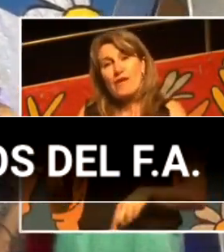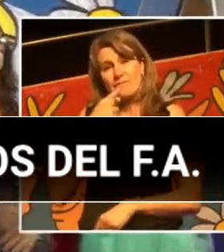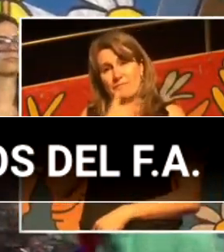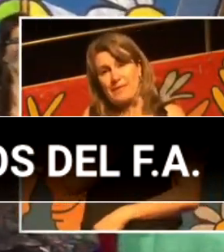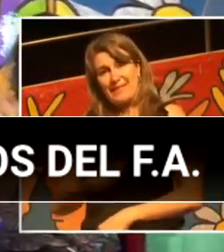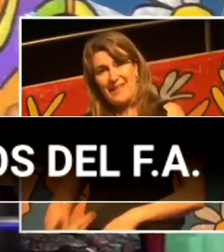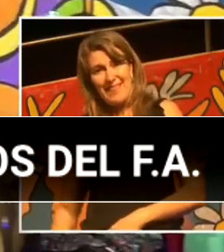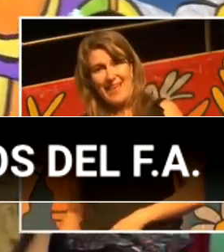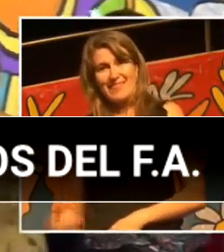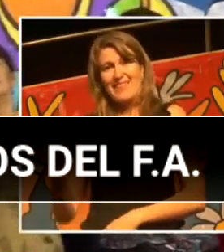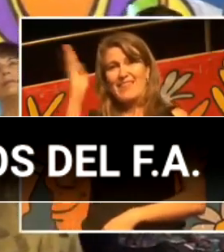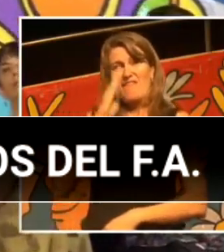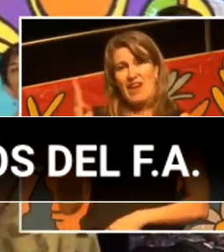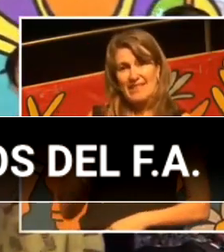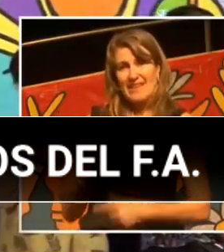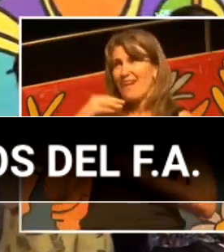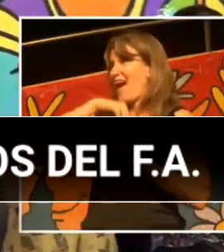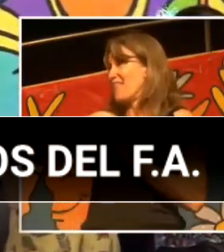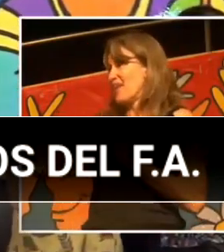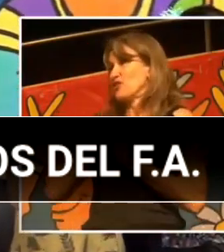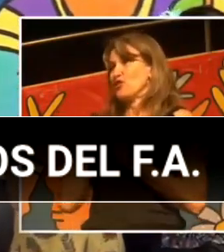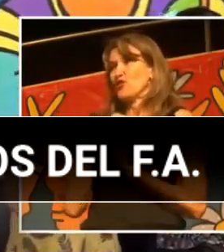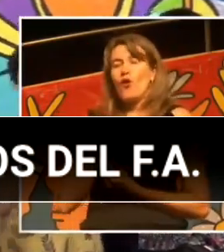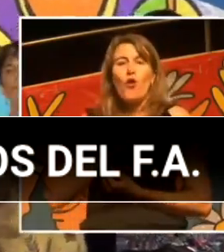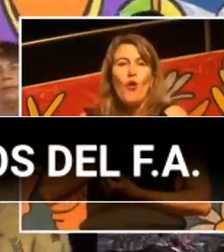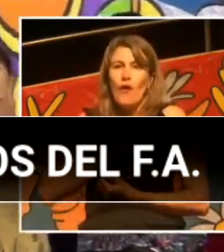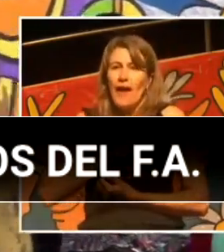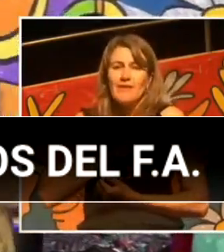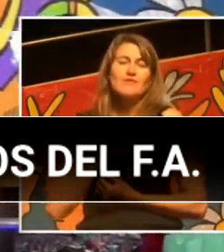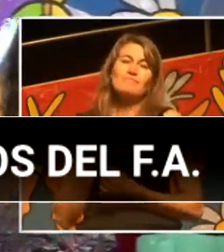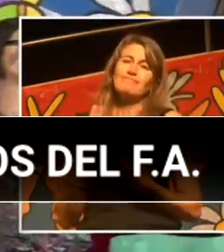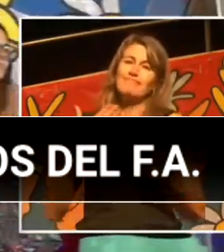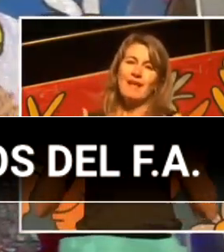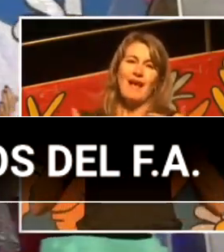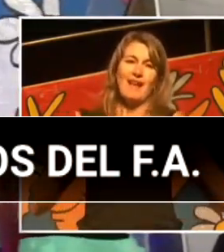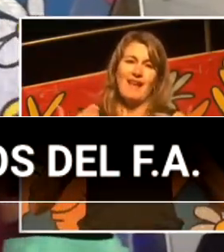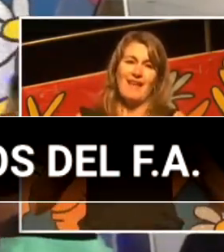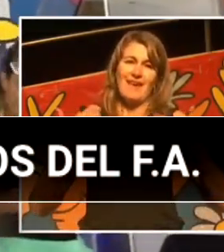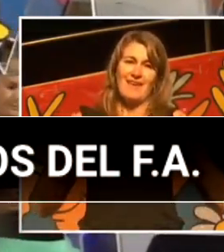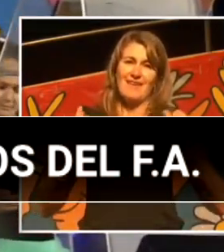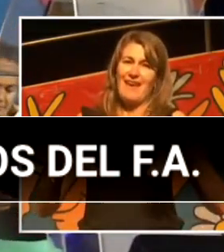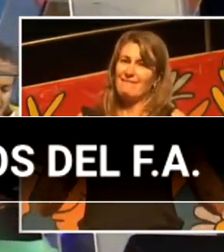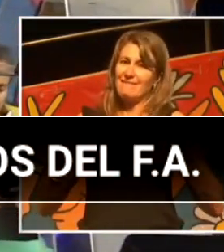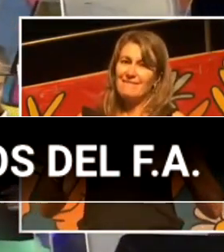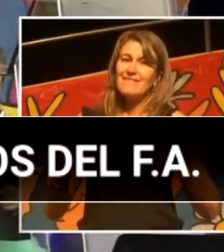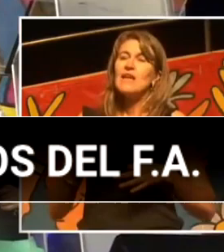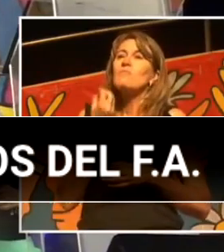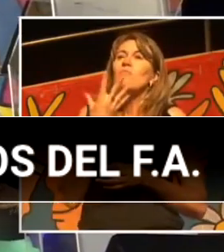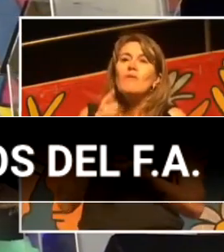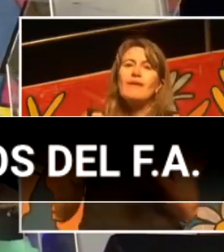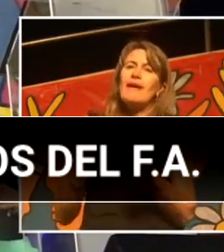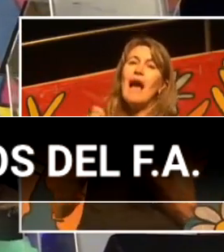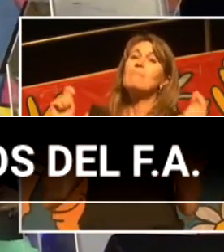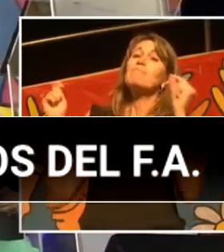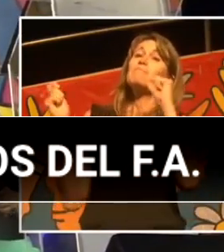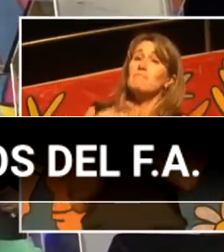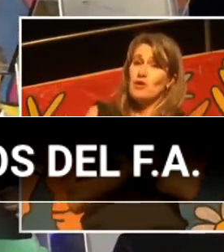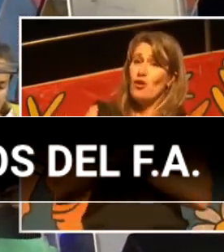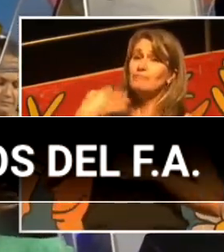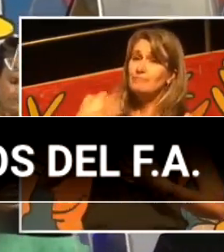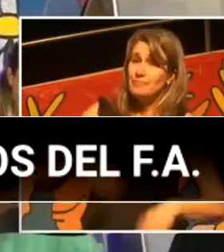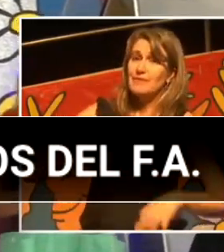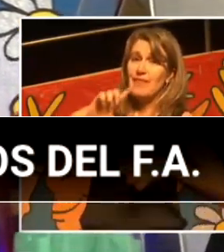la alegría que nuestros corazones sintieron fue enorme porque es un cambio gigantesco en la geopolítica